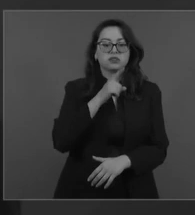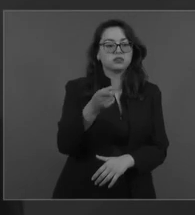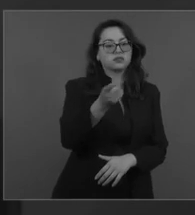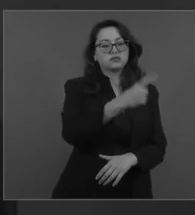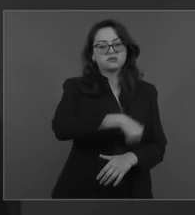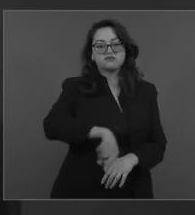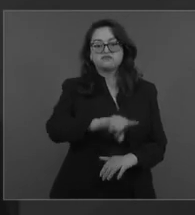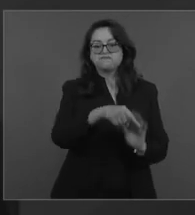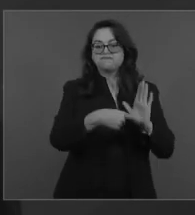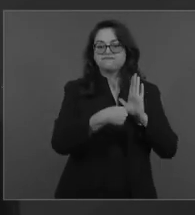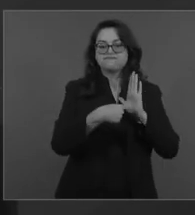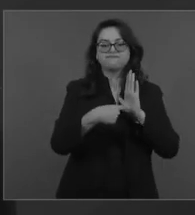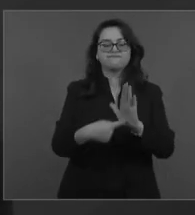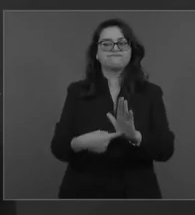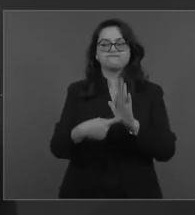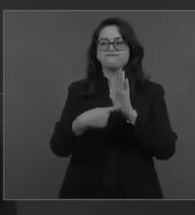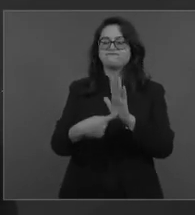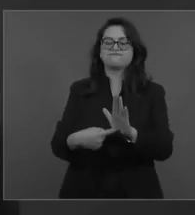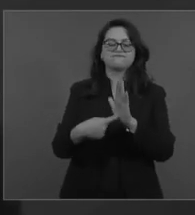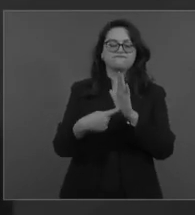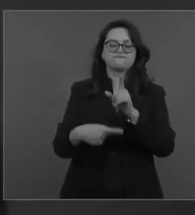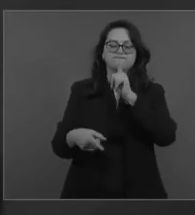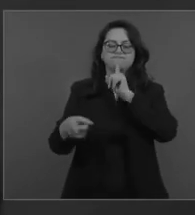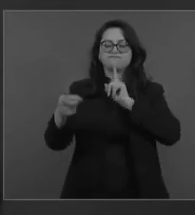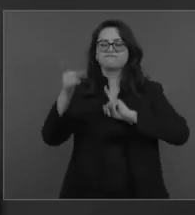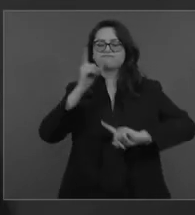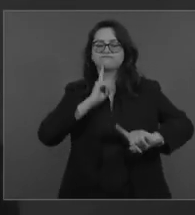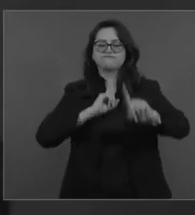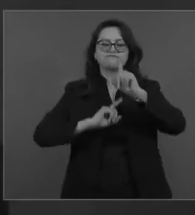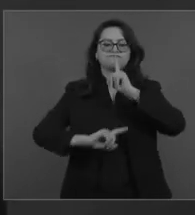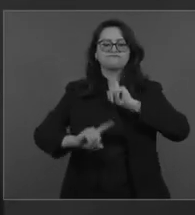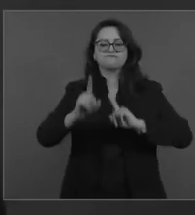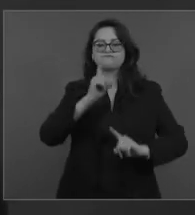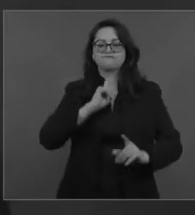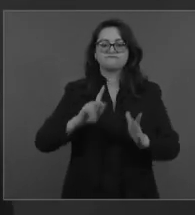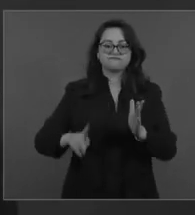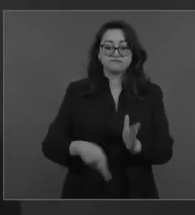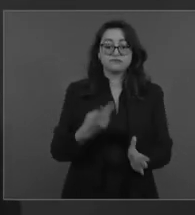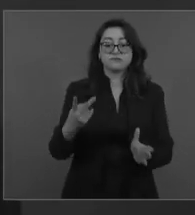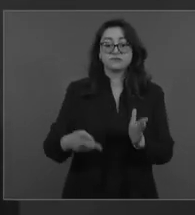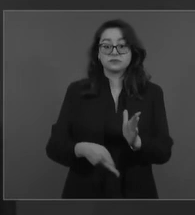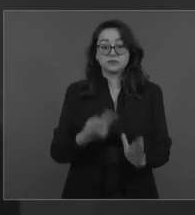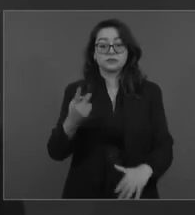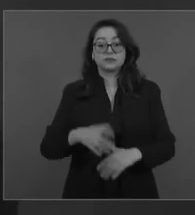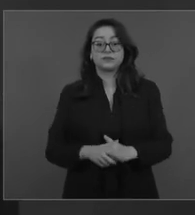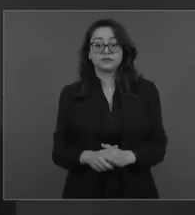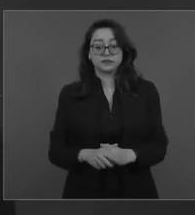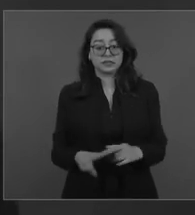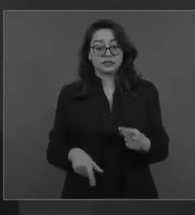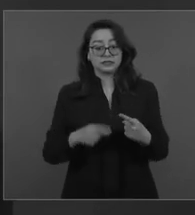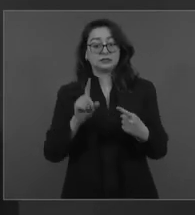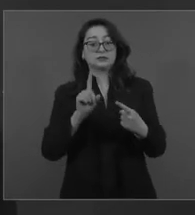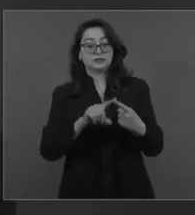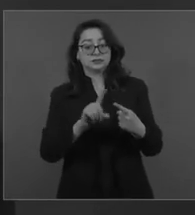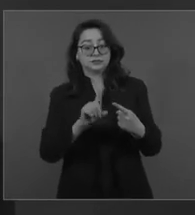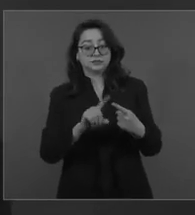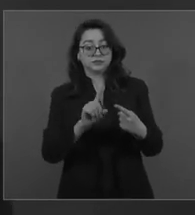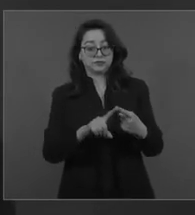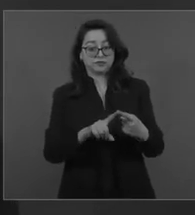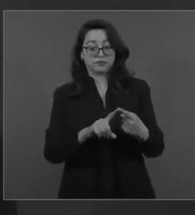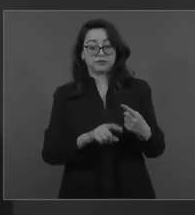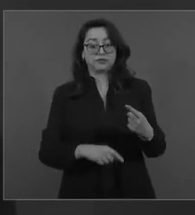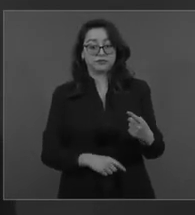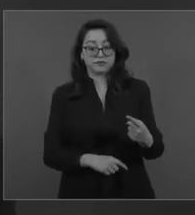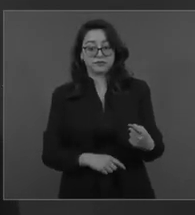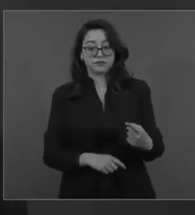el pasado miércoles 25 de octubre. La primera es mentira que el gobierno de